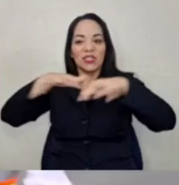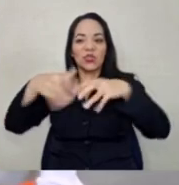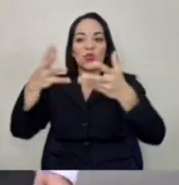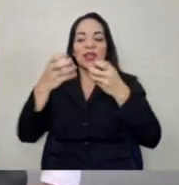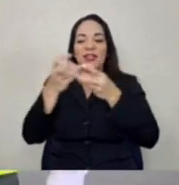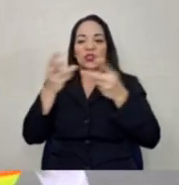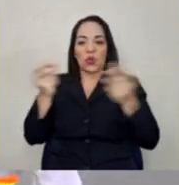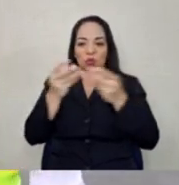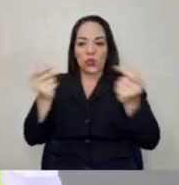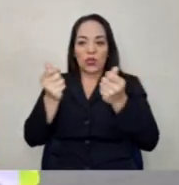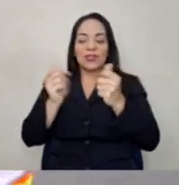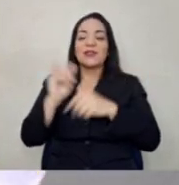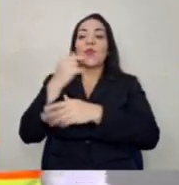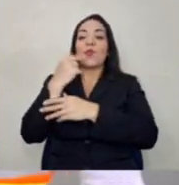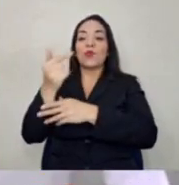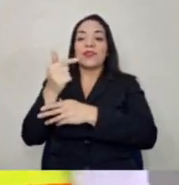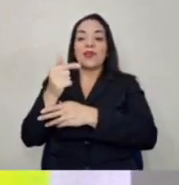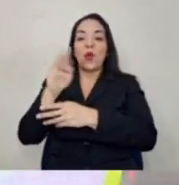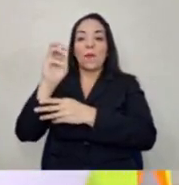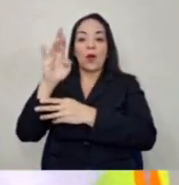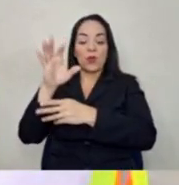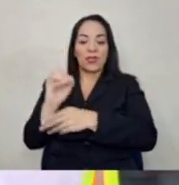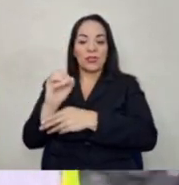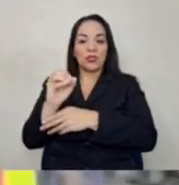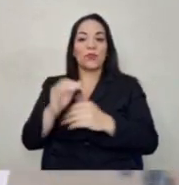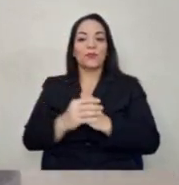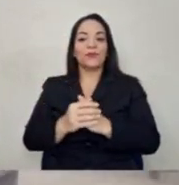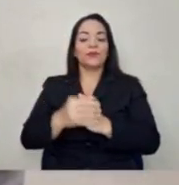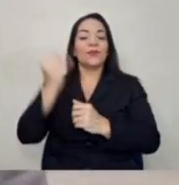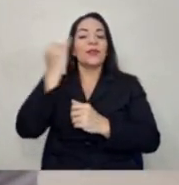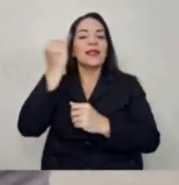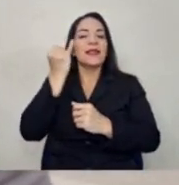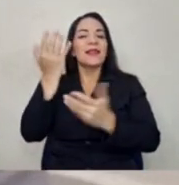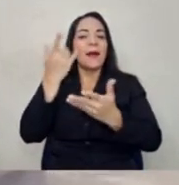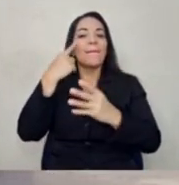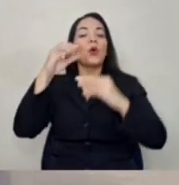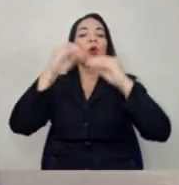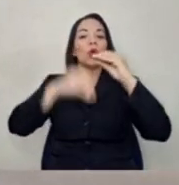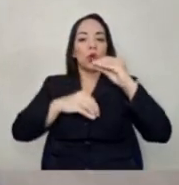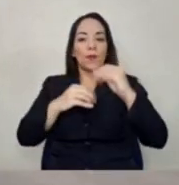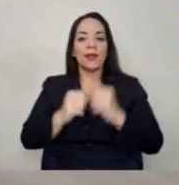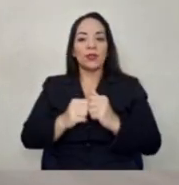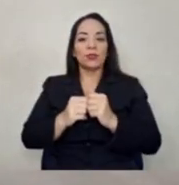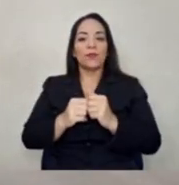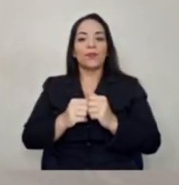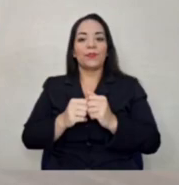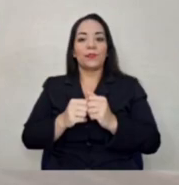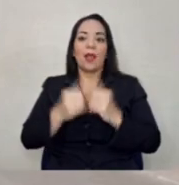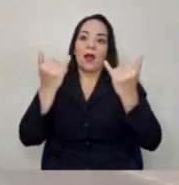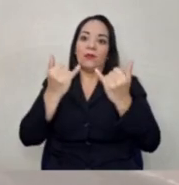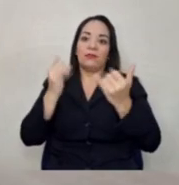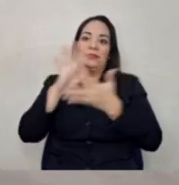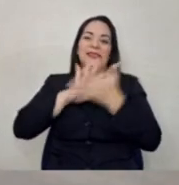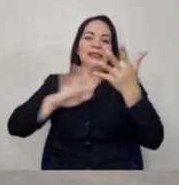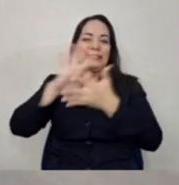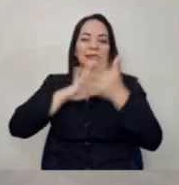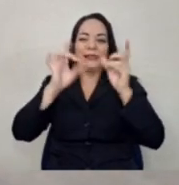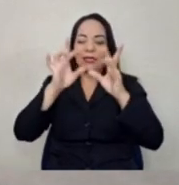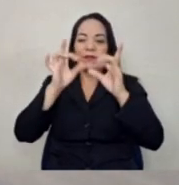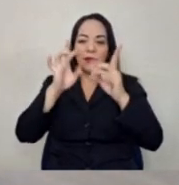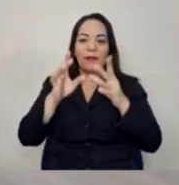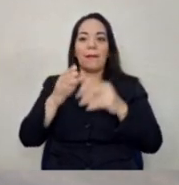nos decía precisamente don Mauricio hace instantes, la idea es por lo menos dentro del caos que ya había aquí